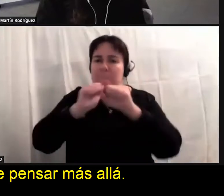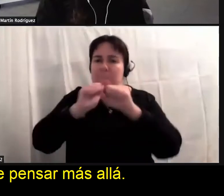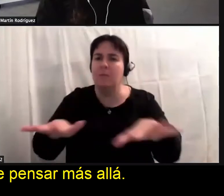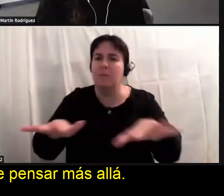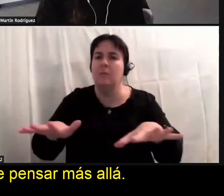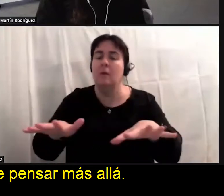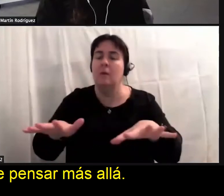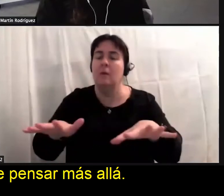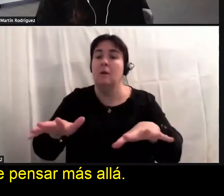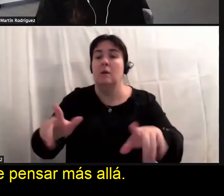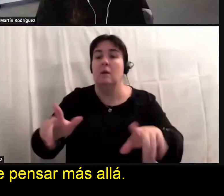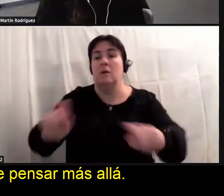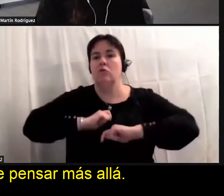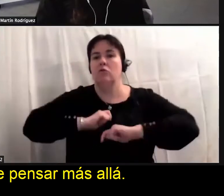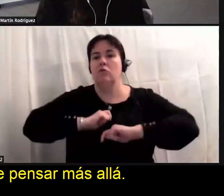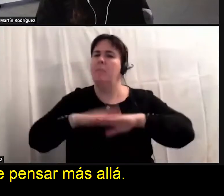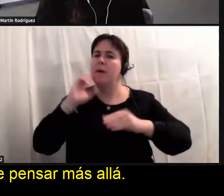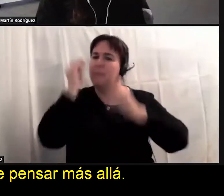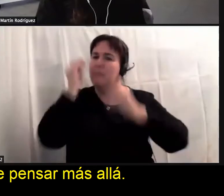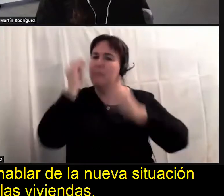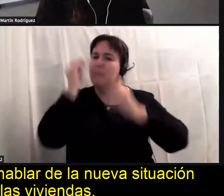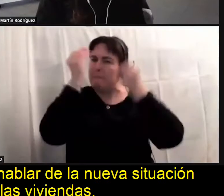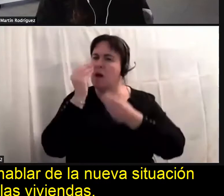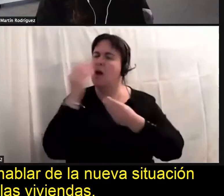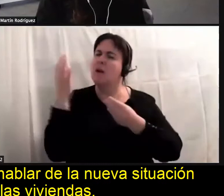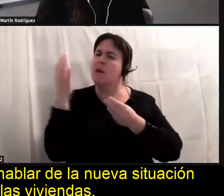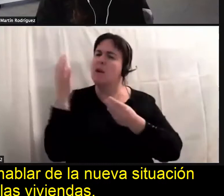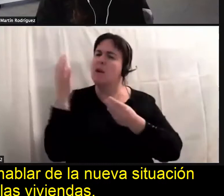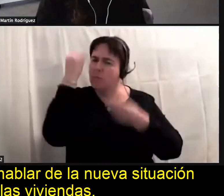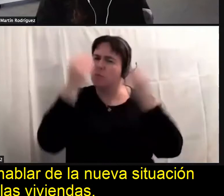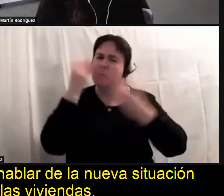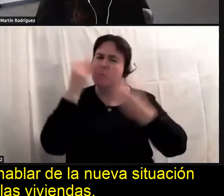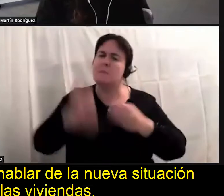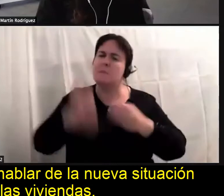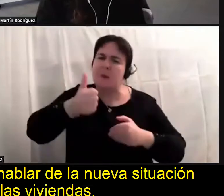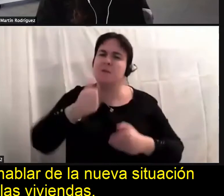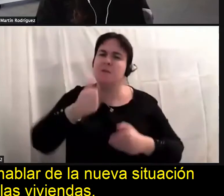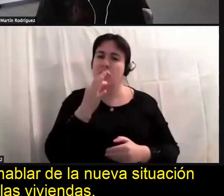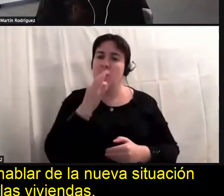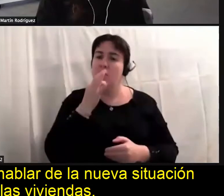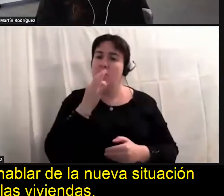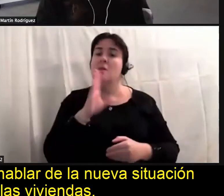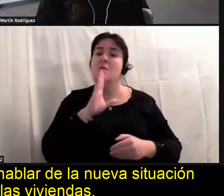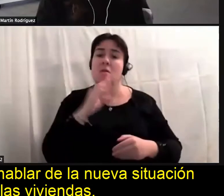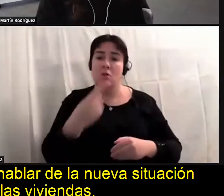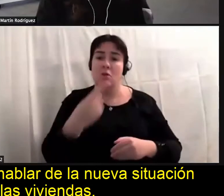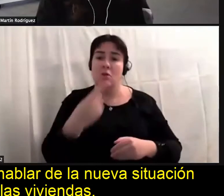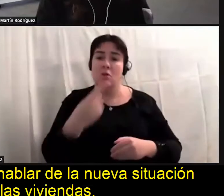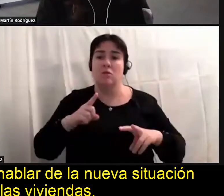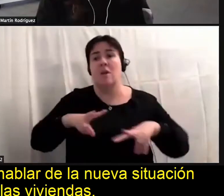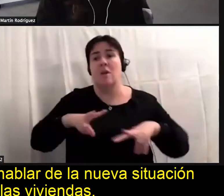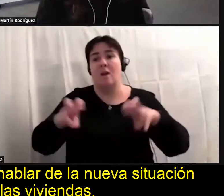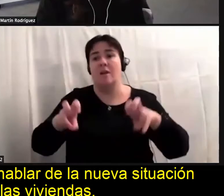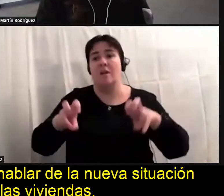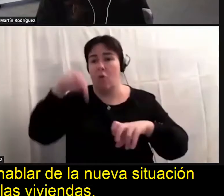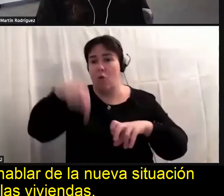pensar y creo que tenemos que pensar más allá, ¿no? Como os decía al principio, vamos a hablar en este bloque que inauguramos hoy de